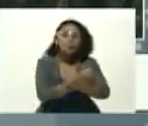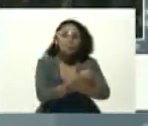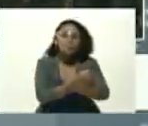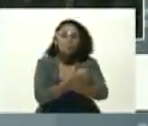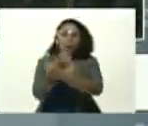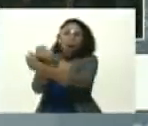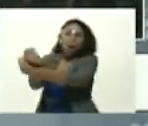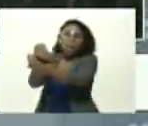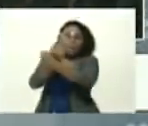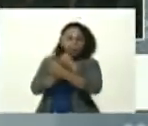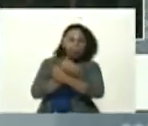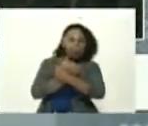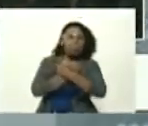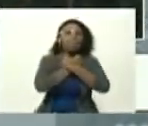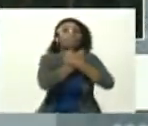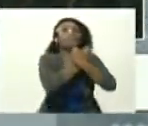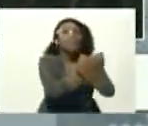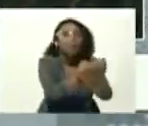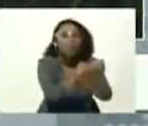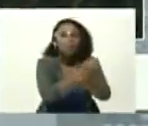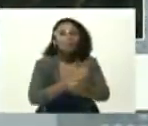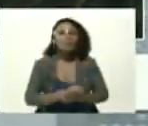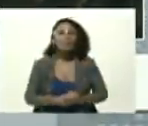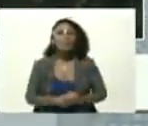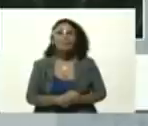Amaos los unos a los otros.